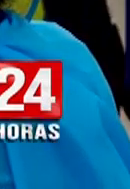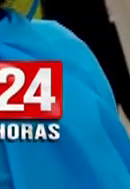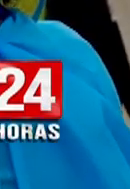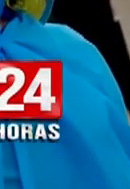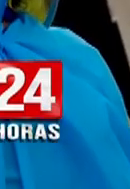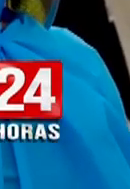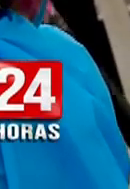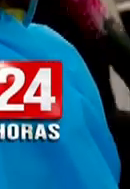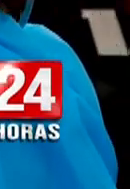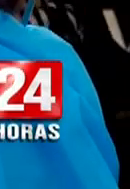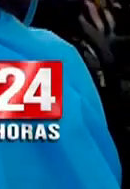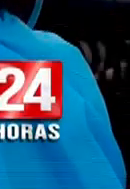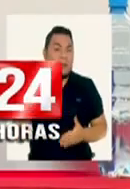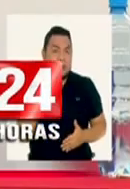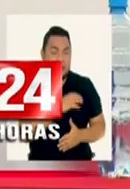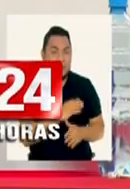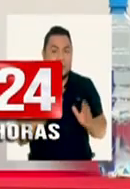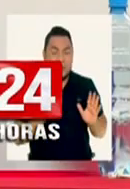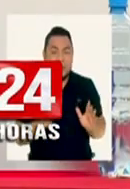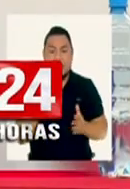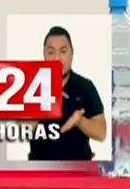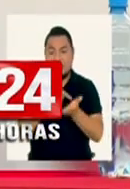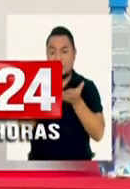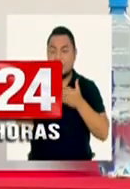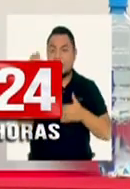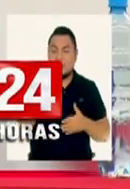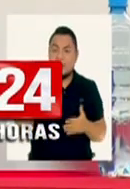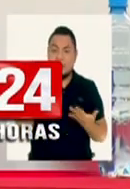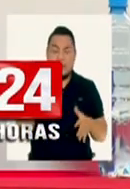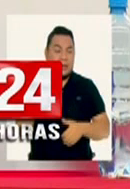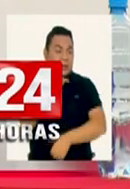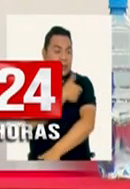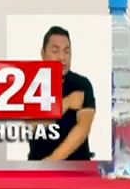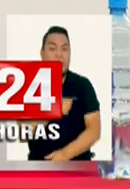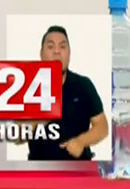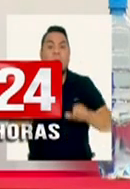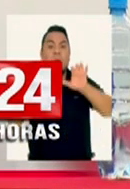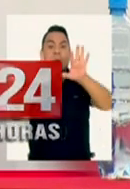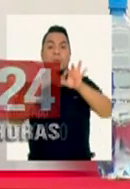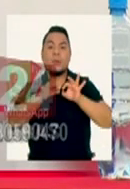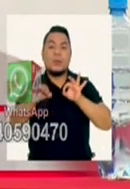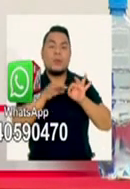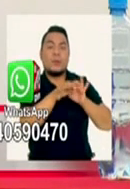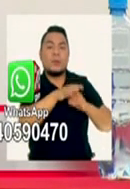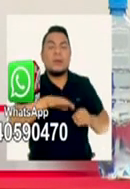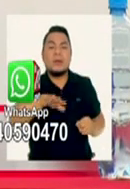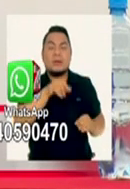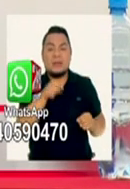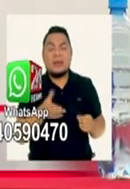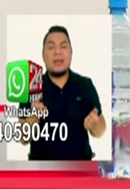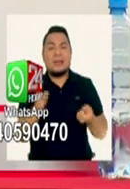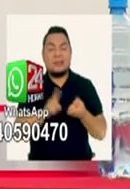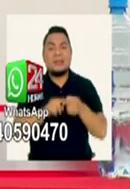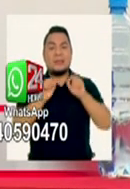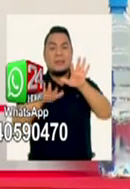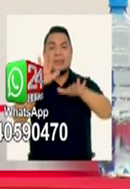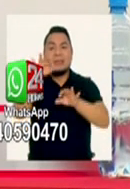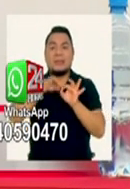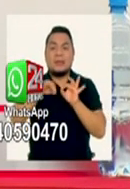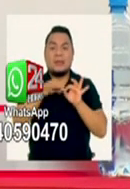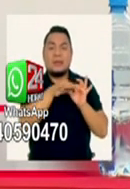pacientes con comorbilidades. La semana pasada se hizo un vacunatón en 8 regiones y esta vez se extiende a 15 regiones